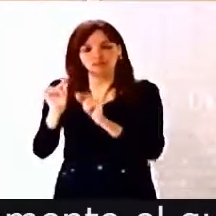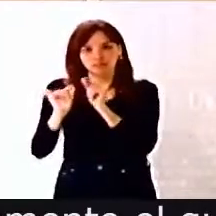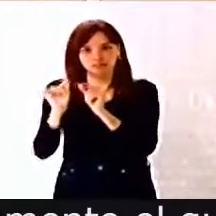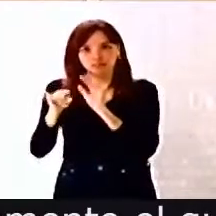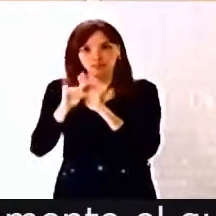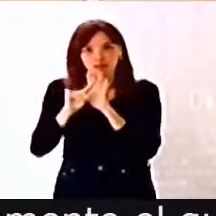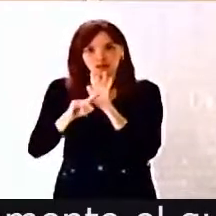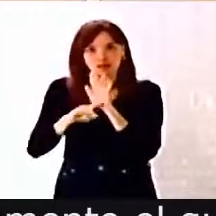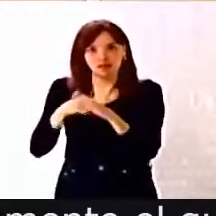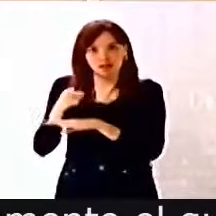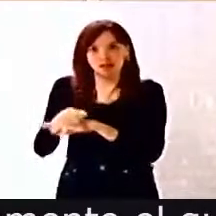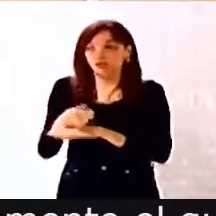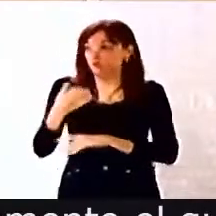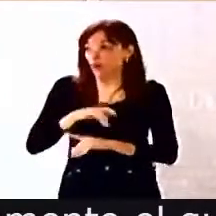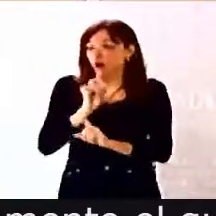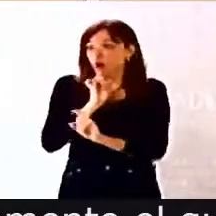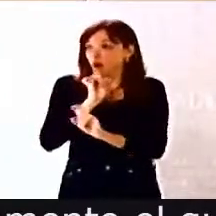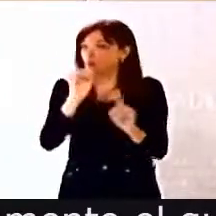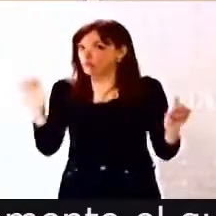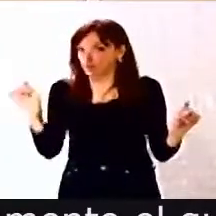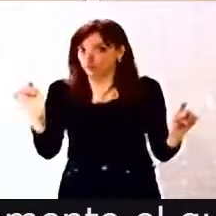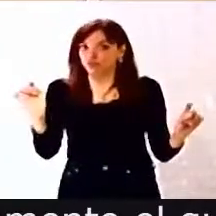que ya les anuncio que